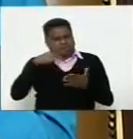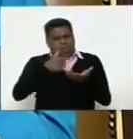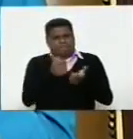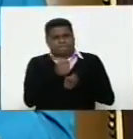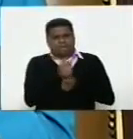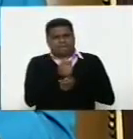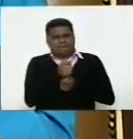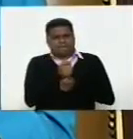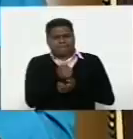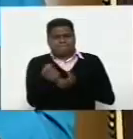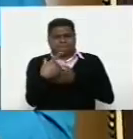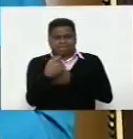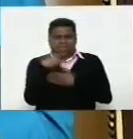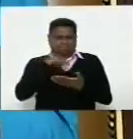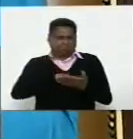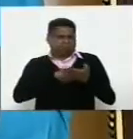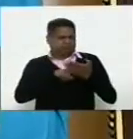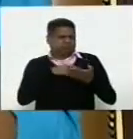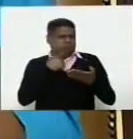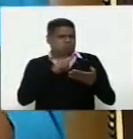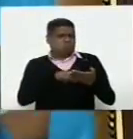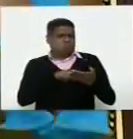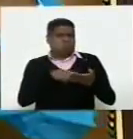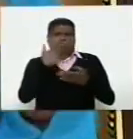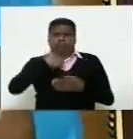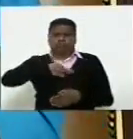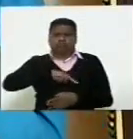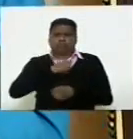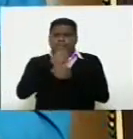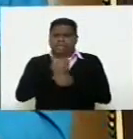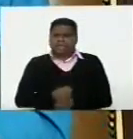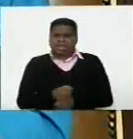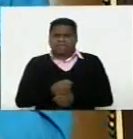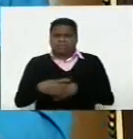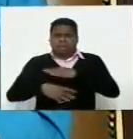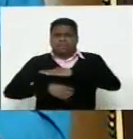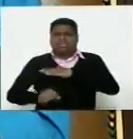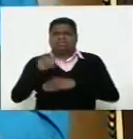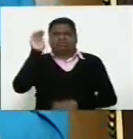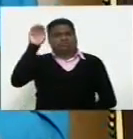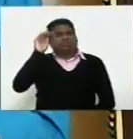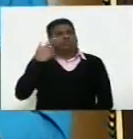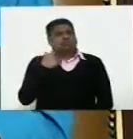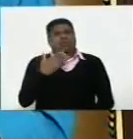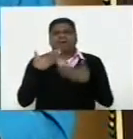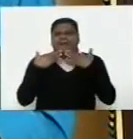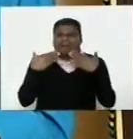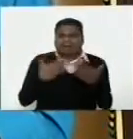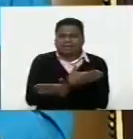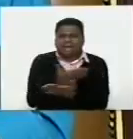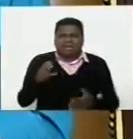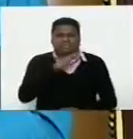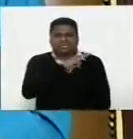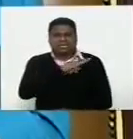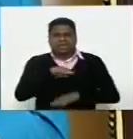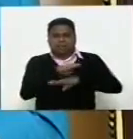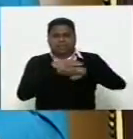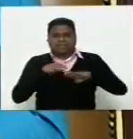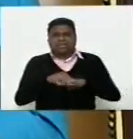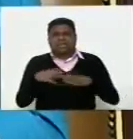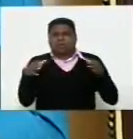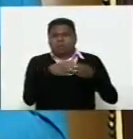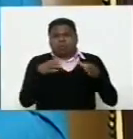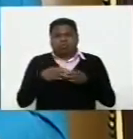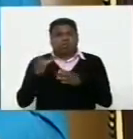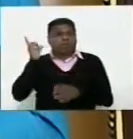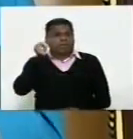estamos pariendo constitución, aquí estamos pariendo esperanza, estamos pariendo futuro, y por eso damos las gracias al ministerio, a los movimientos de mujeres,